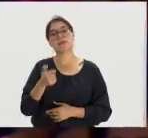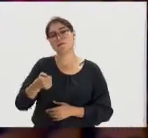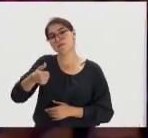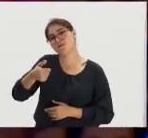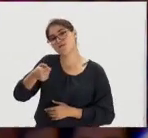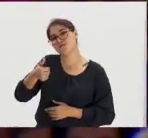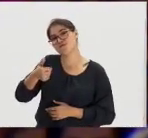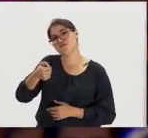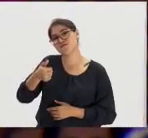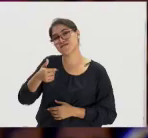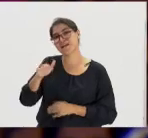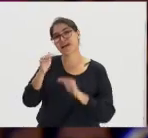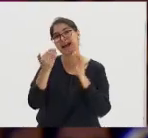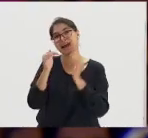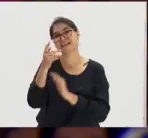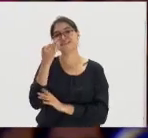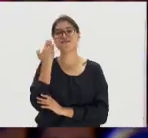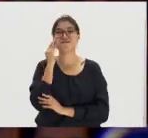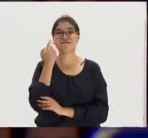casa.